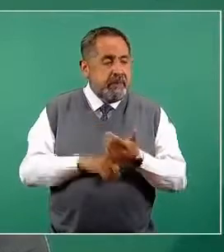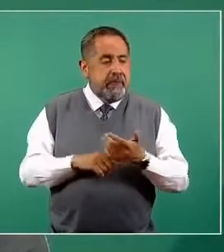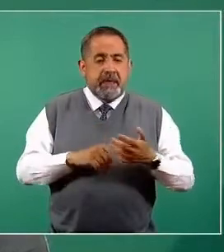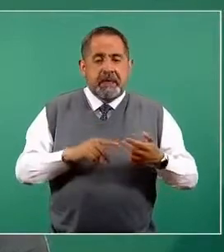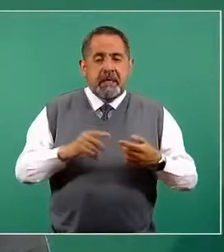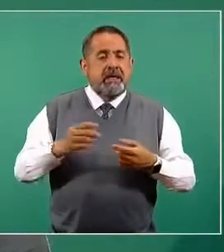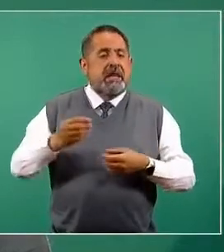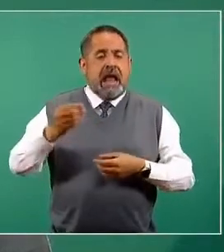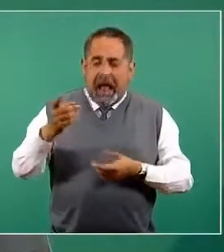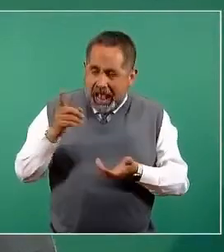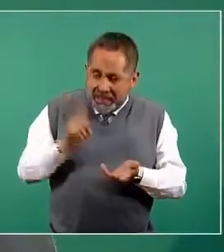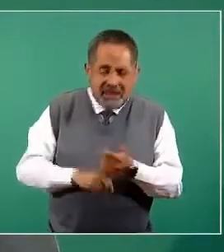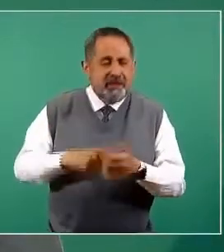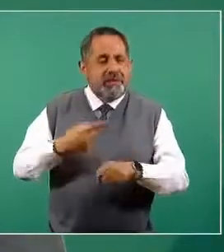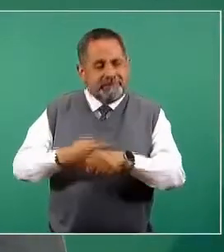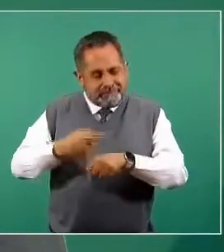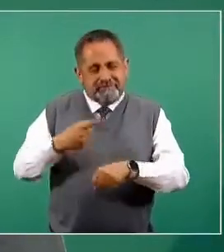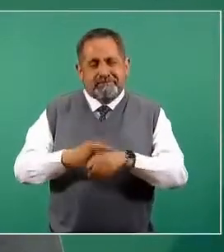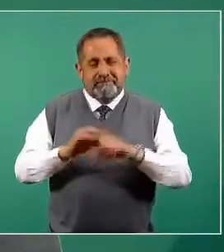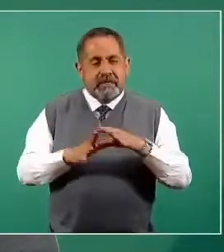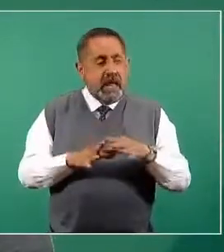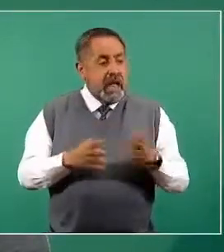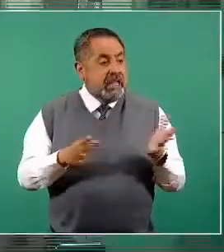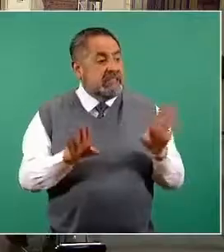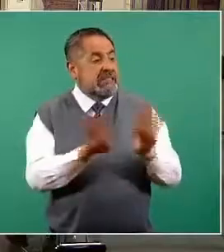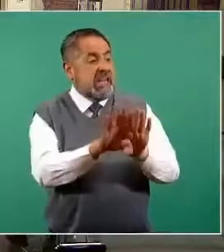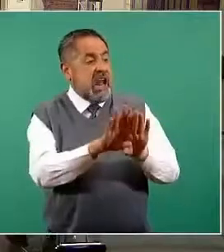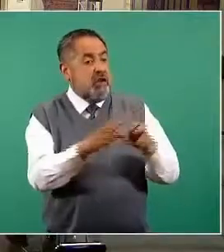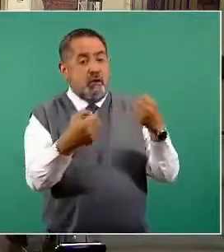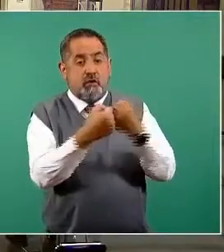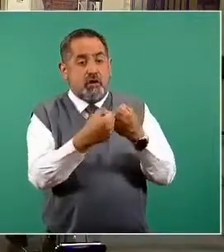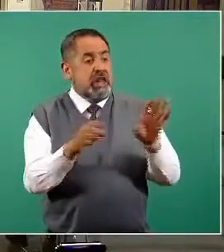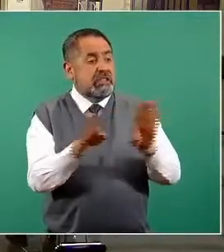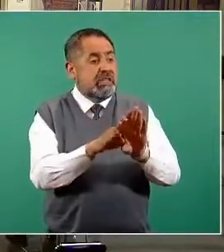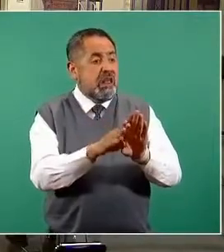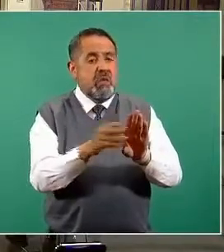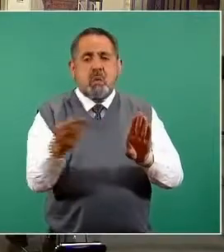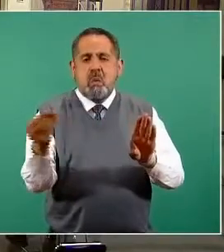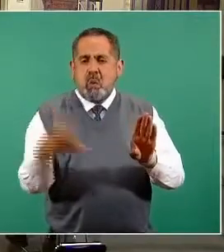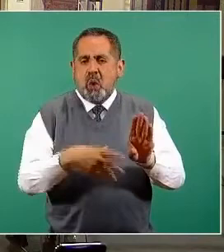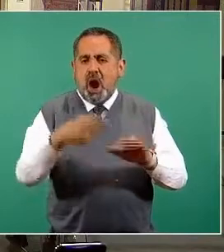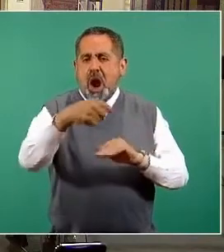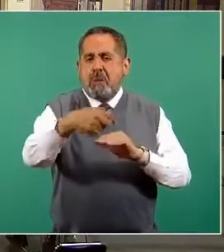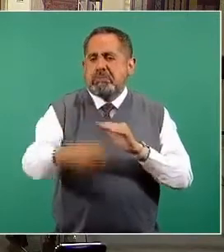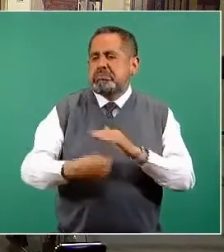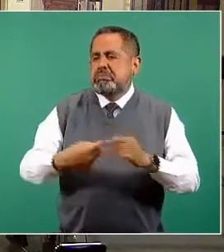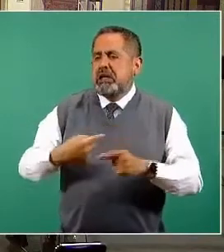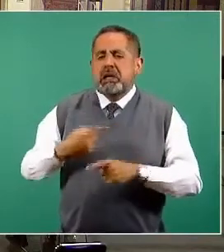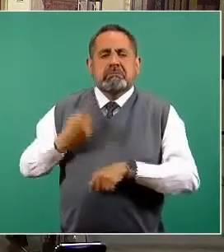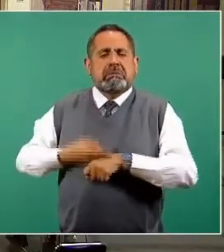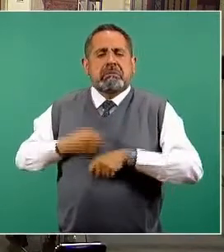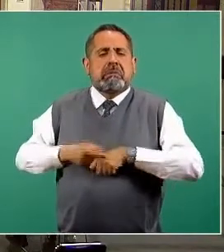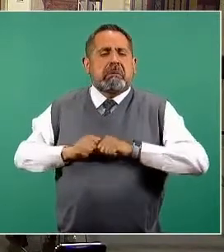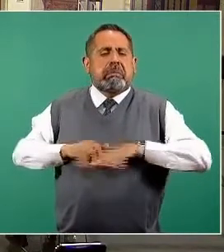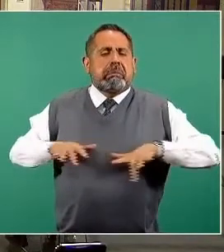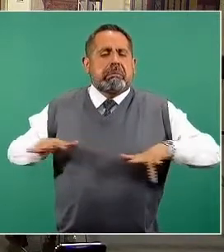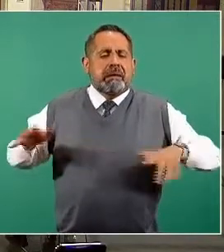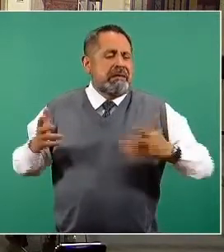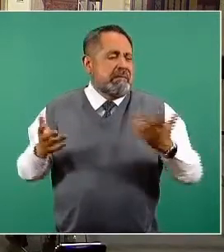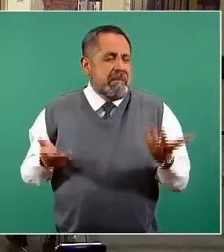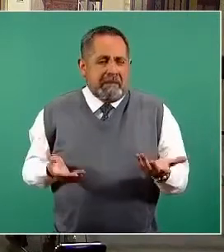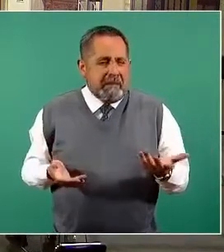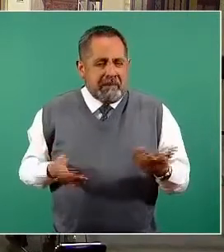variantes llegan a los territorios que ponen ese tipo de restricciones. Esto lo hemos comentado periódicamente para